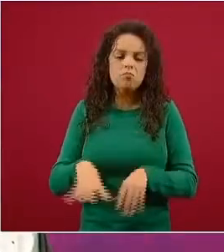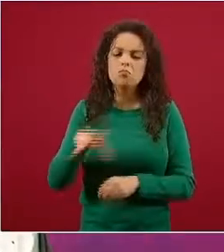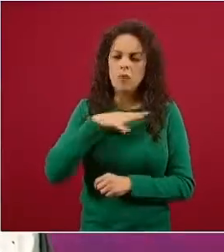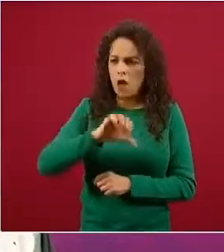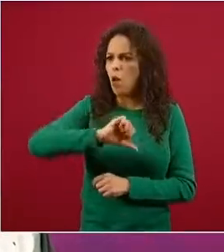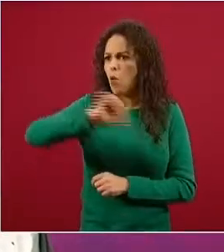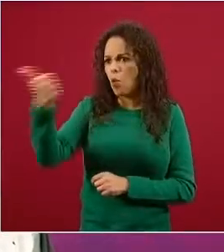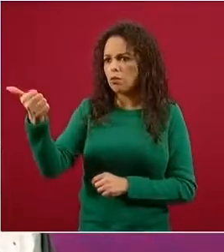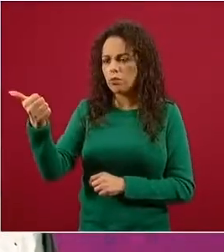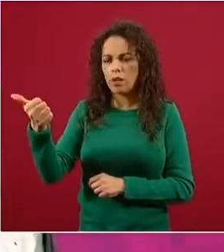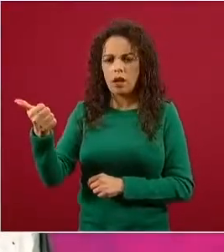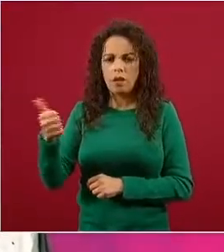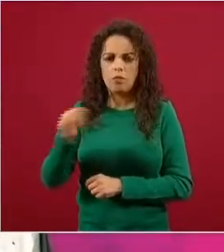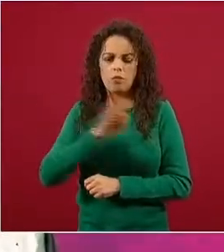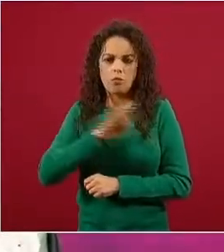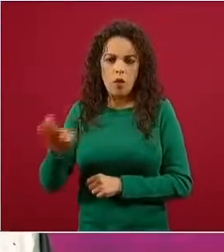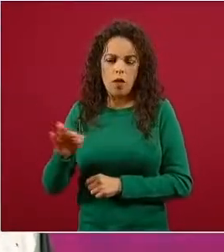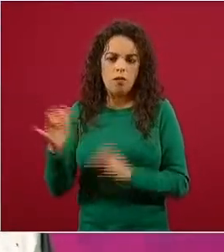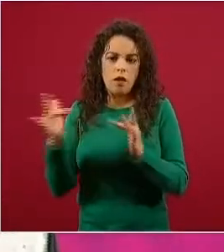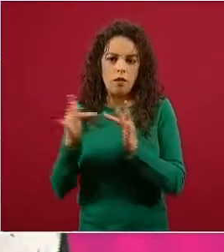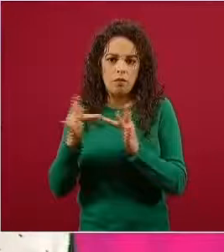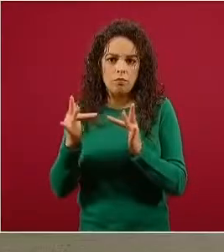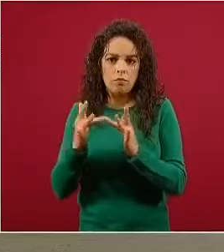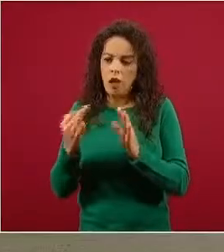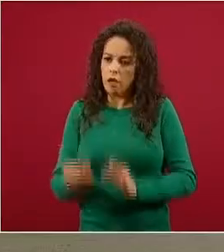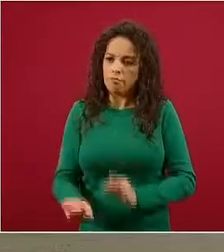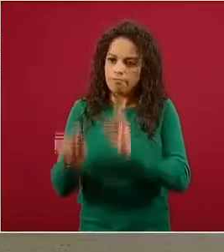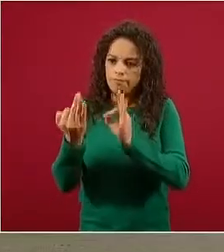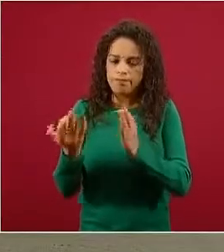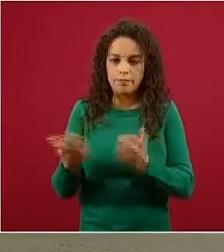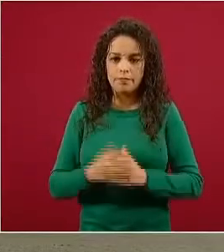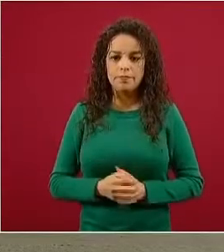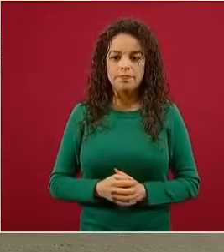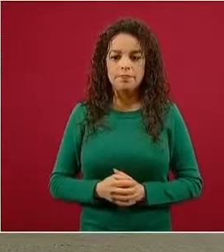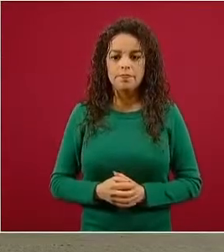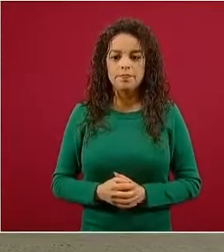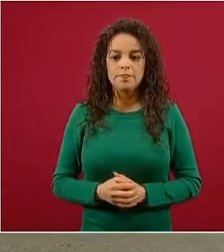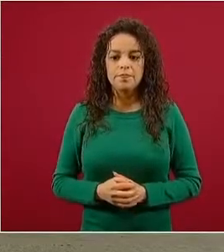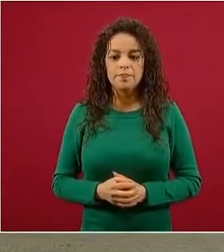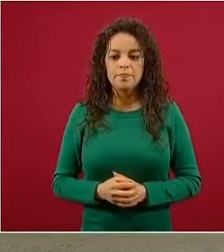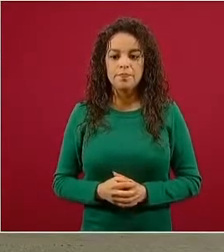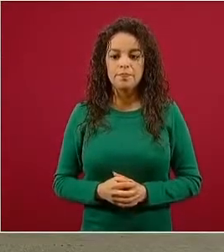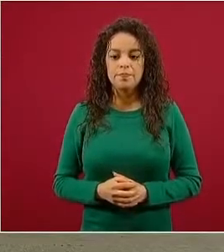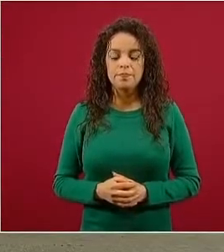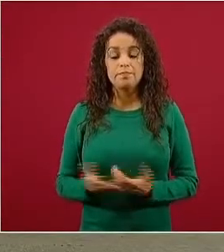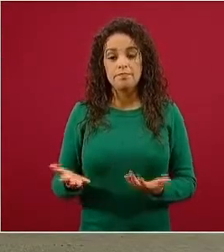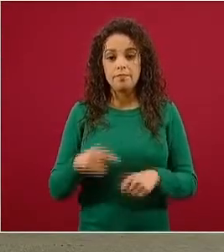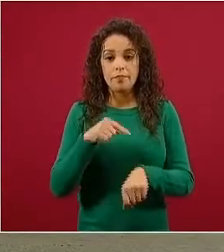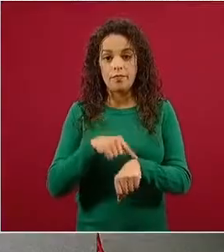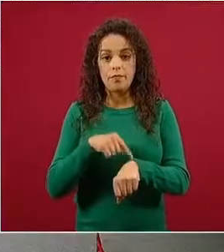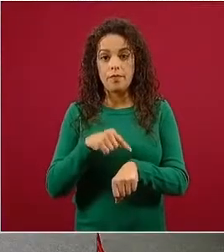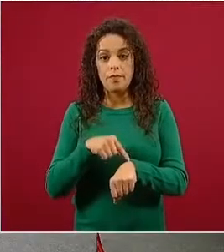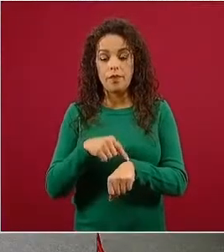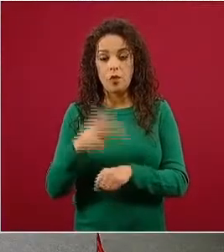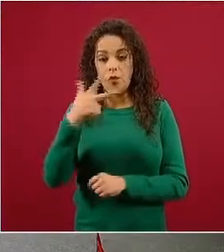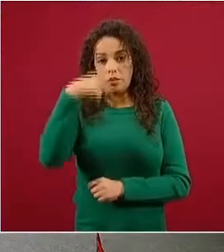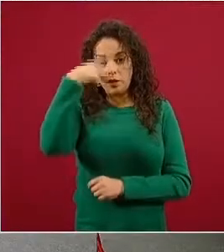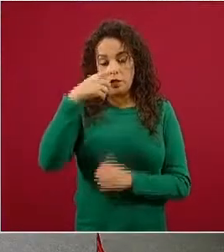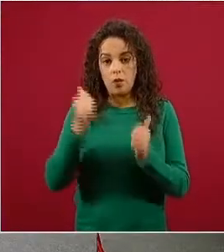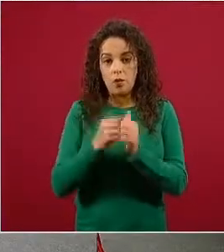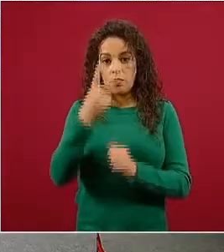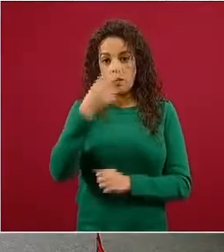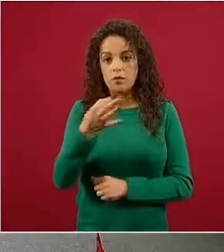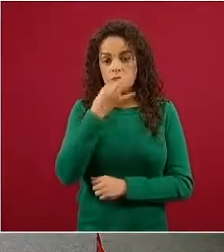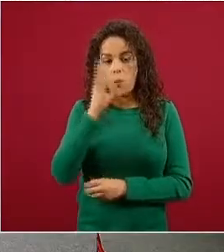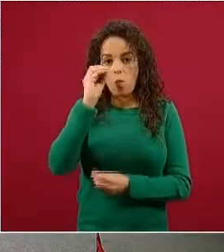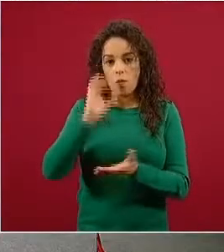otro requerimiento, muchas veces se puede derivar. Si existe la necesidad de alguna atención especializada, también se puede derivar a algún establecimiento en